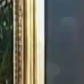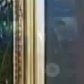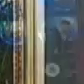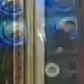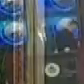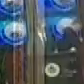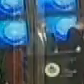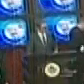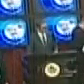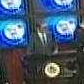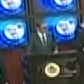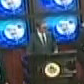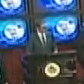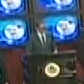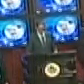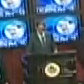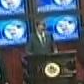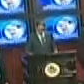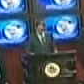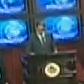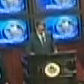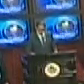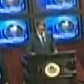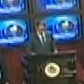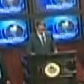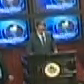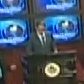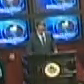agradezco, estaba viendo las redes sociales.